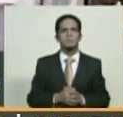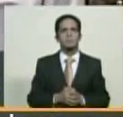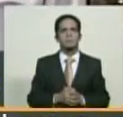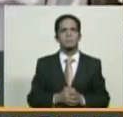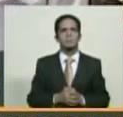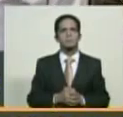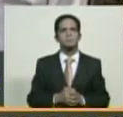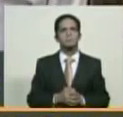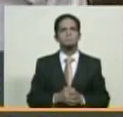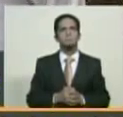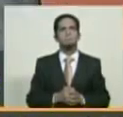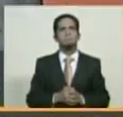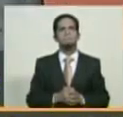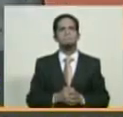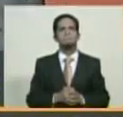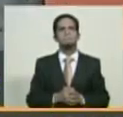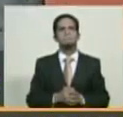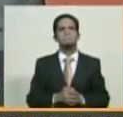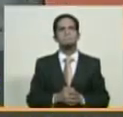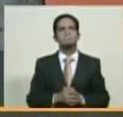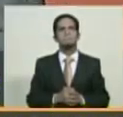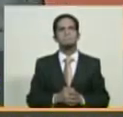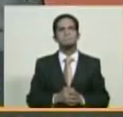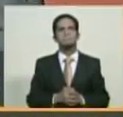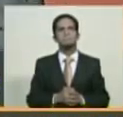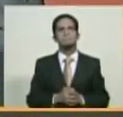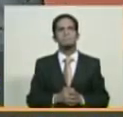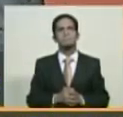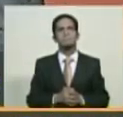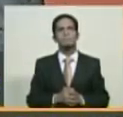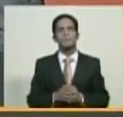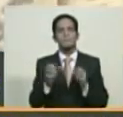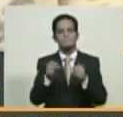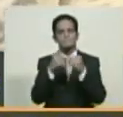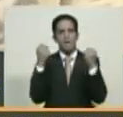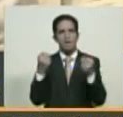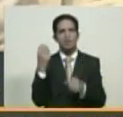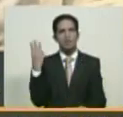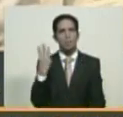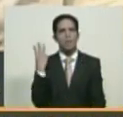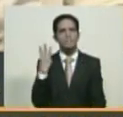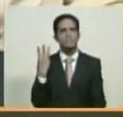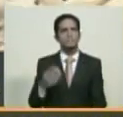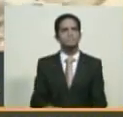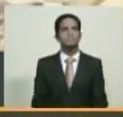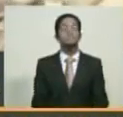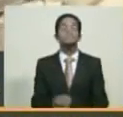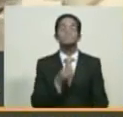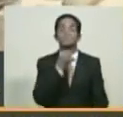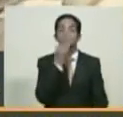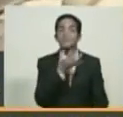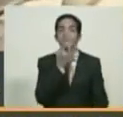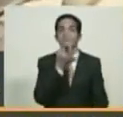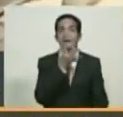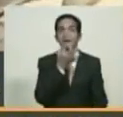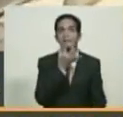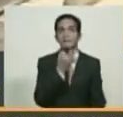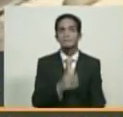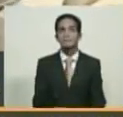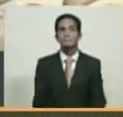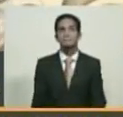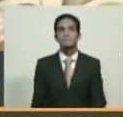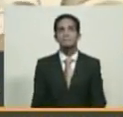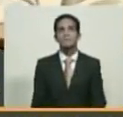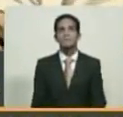por The Washington Post, Rachel Krieger. Buenas tardes. Hola. Un tema